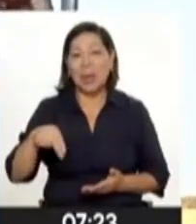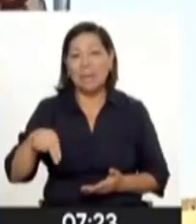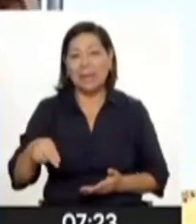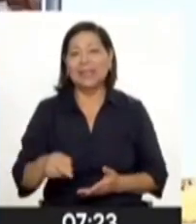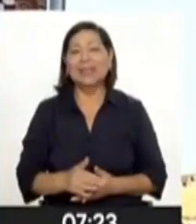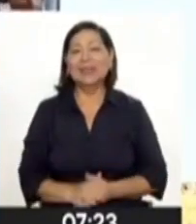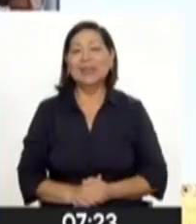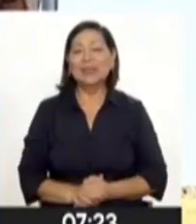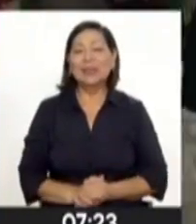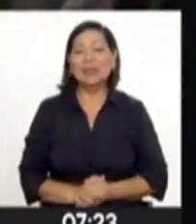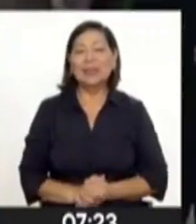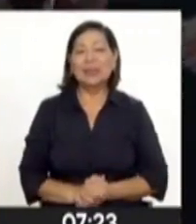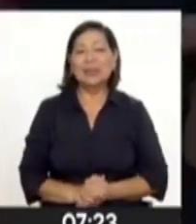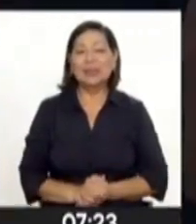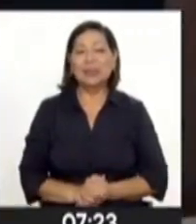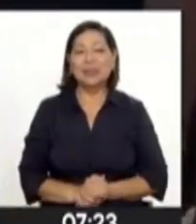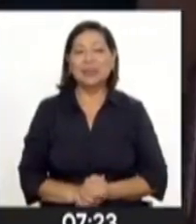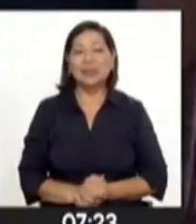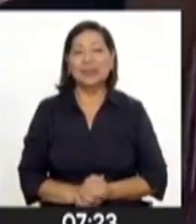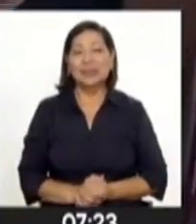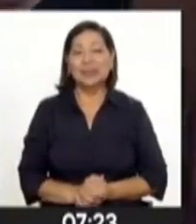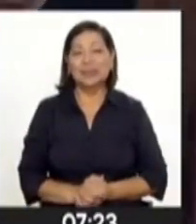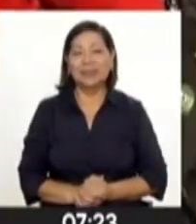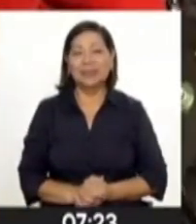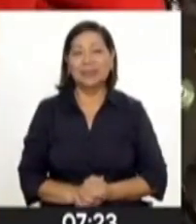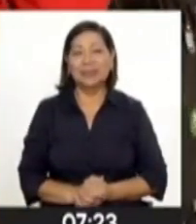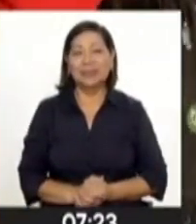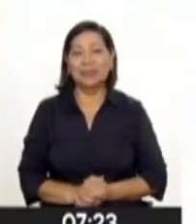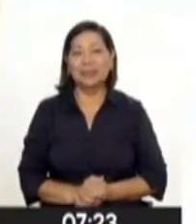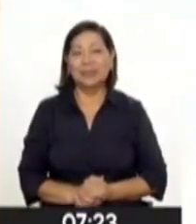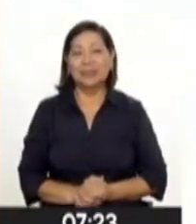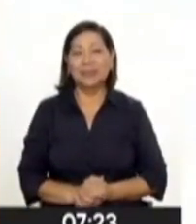ambiente, cultura y turismo de la municipalidad.